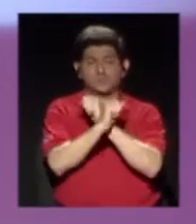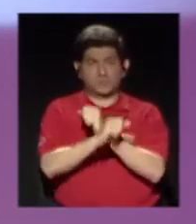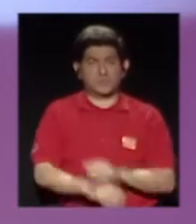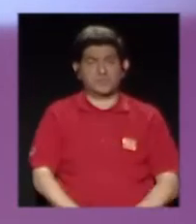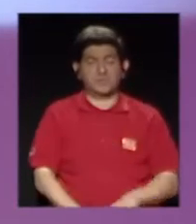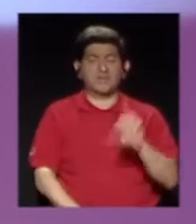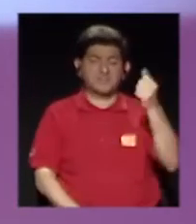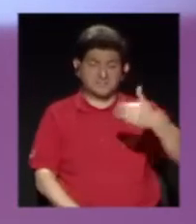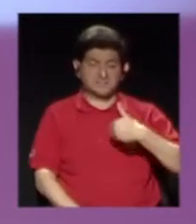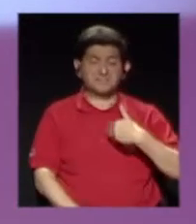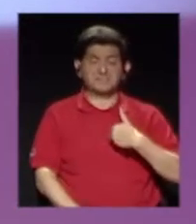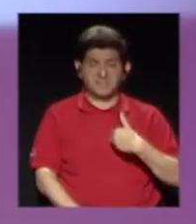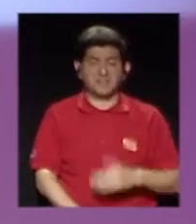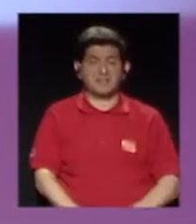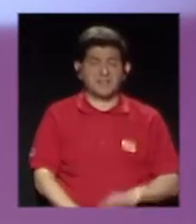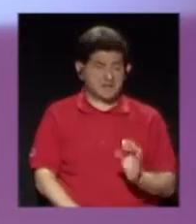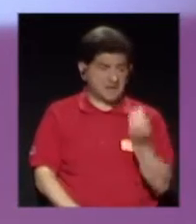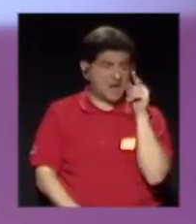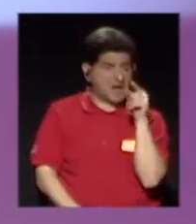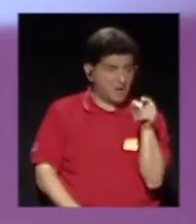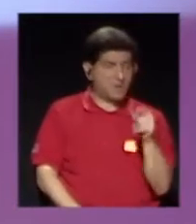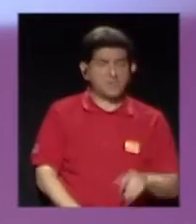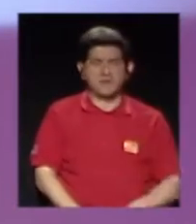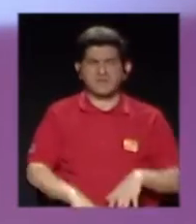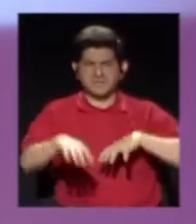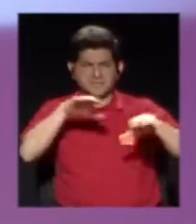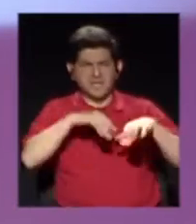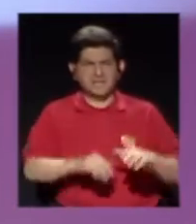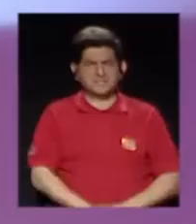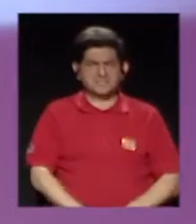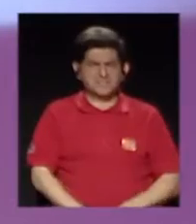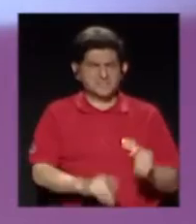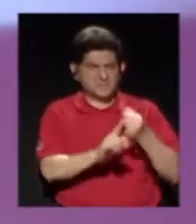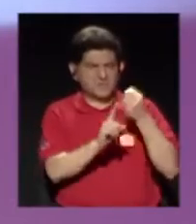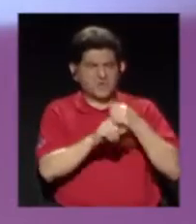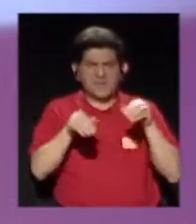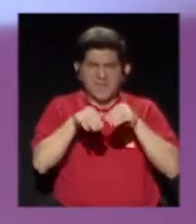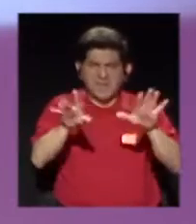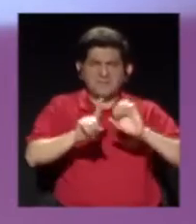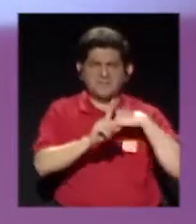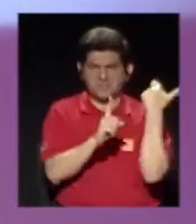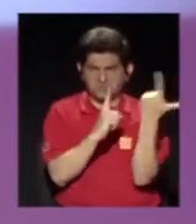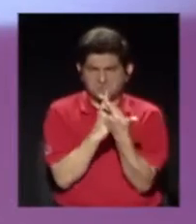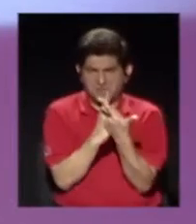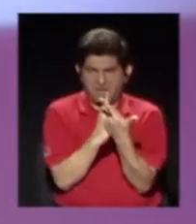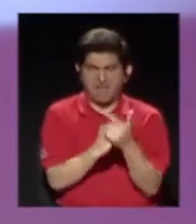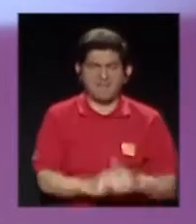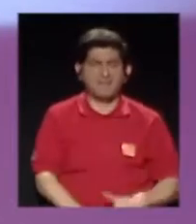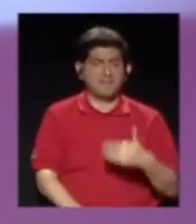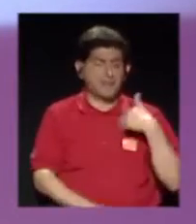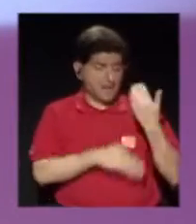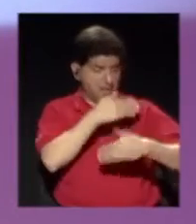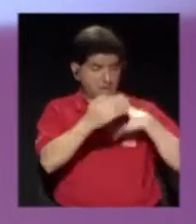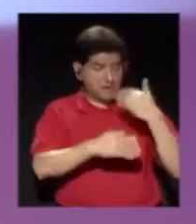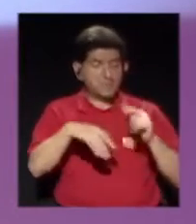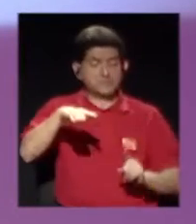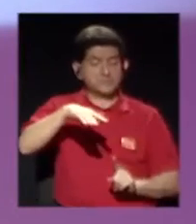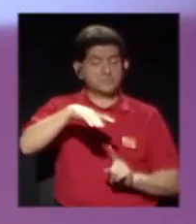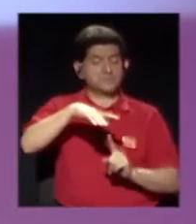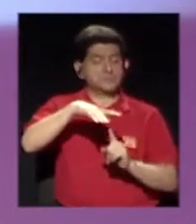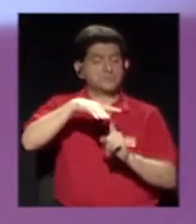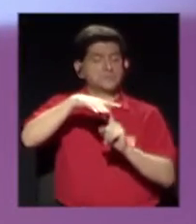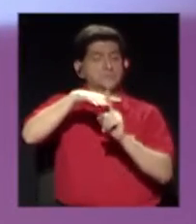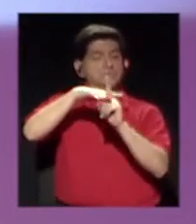si hemos recibido hacia los muchachos luego acciones de hostilidad en las redes sociales entonces tenemos protocolos de visibilización